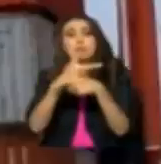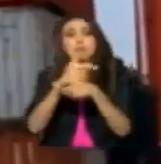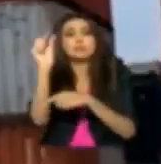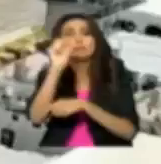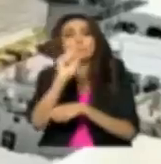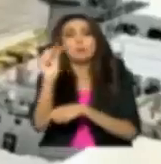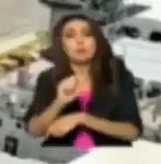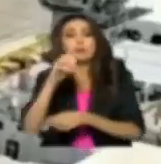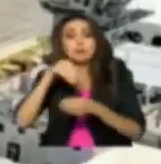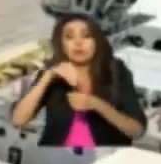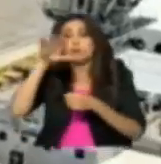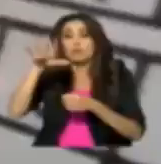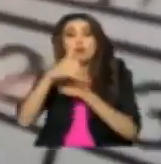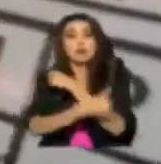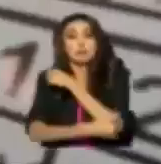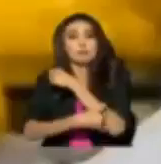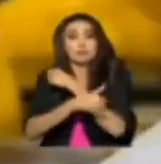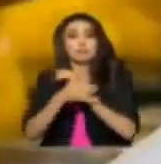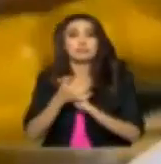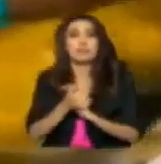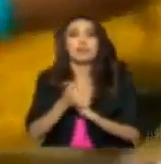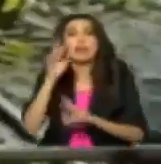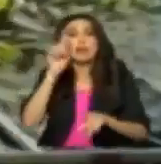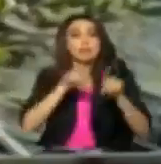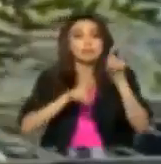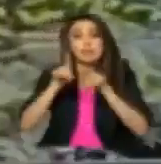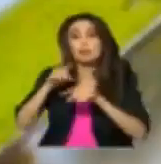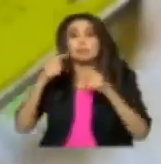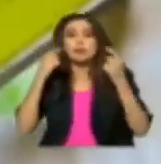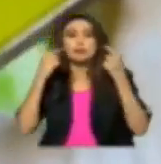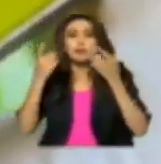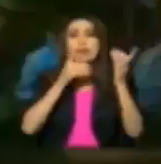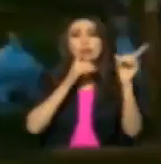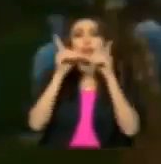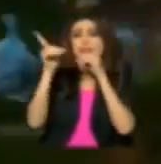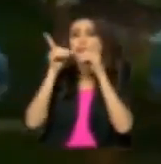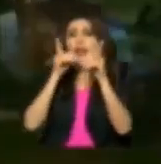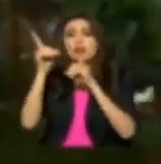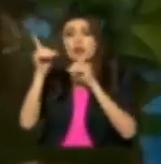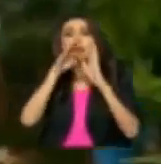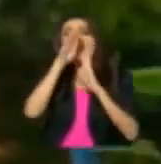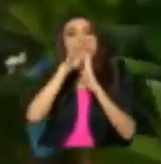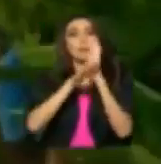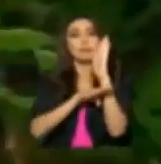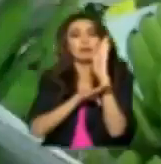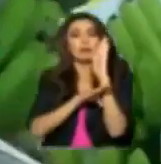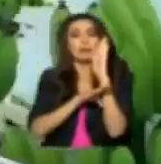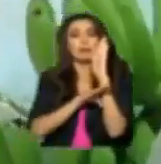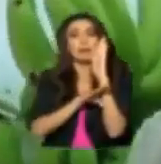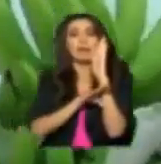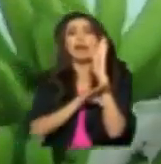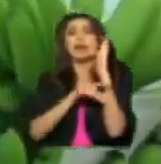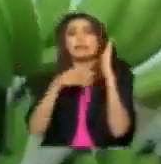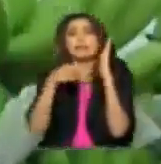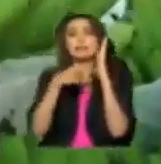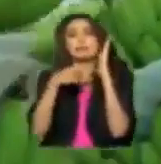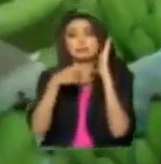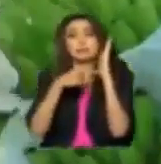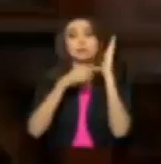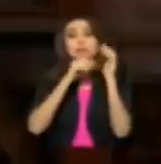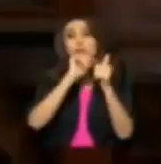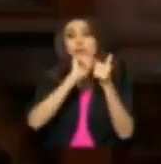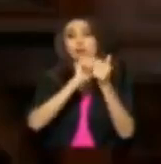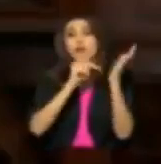podamos exportar más. Escuchando la voz de nuestros productores bananeros, hemos bajado y simplificado el impuesto a la renta único al banano, que se